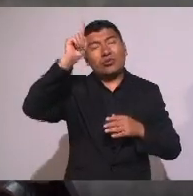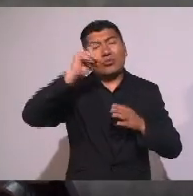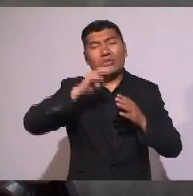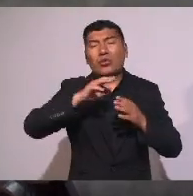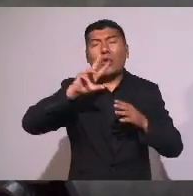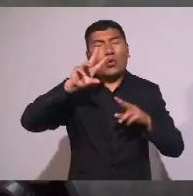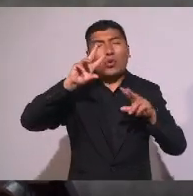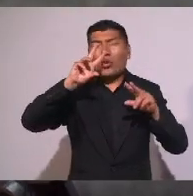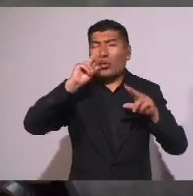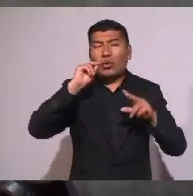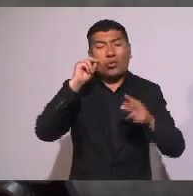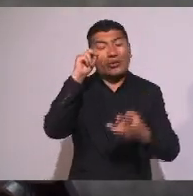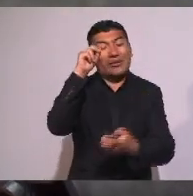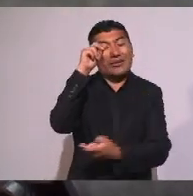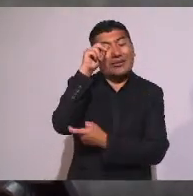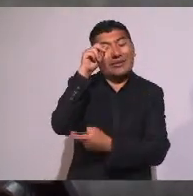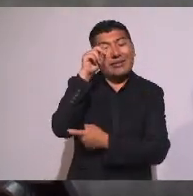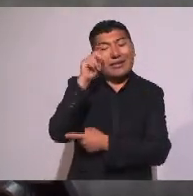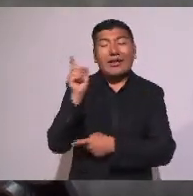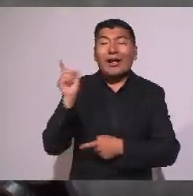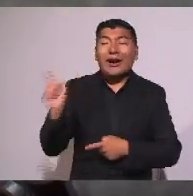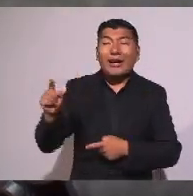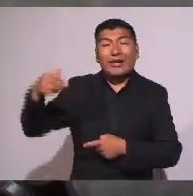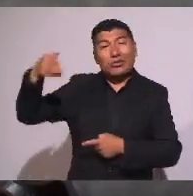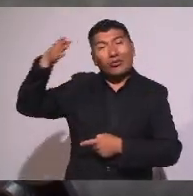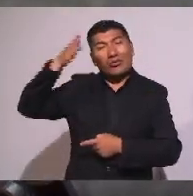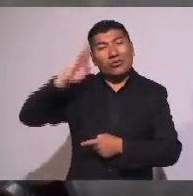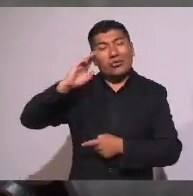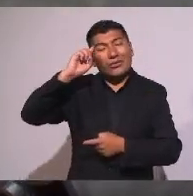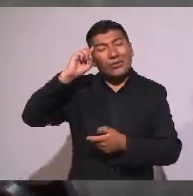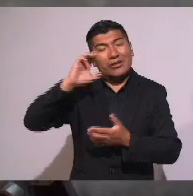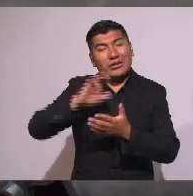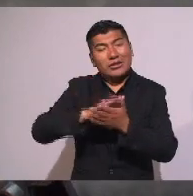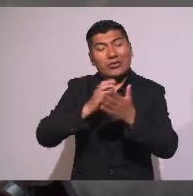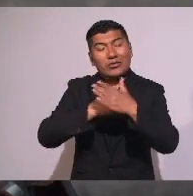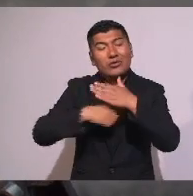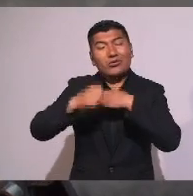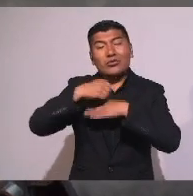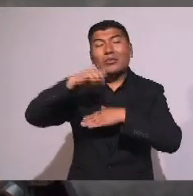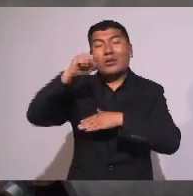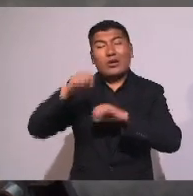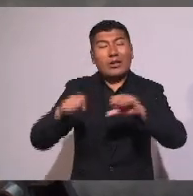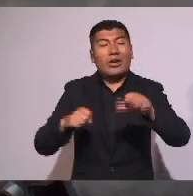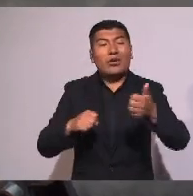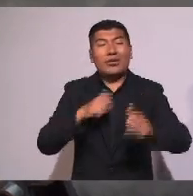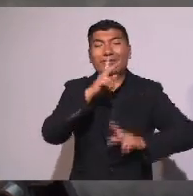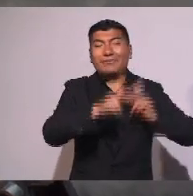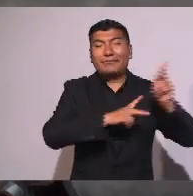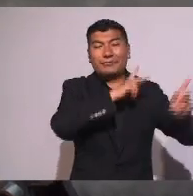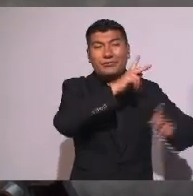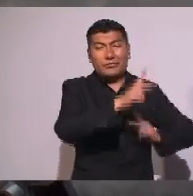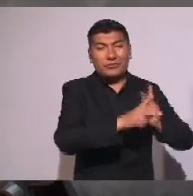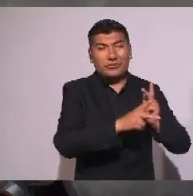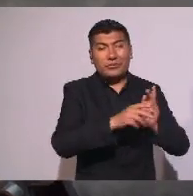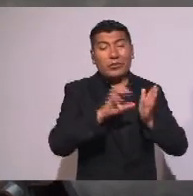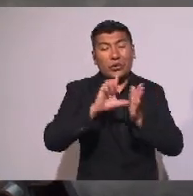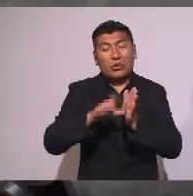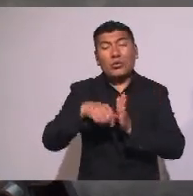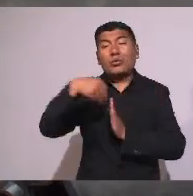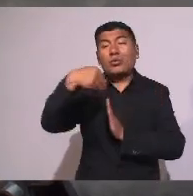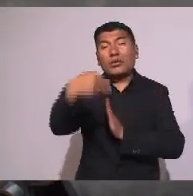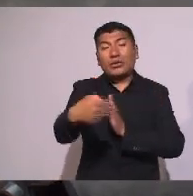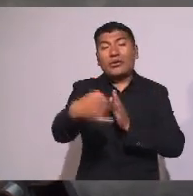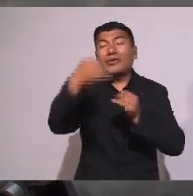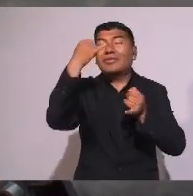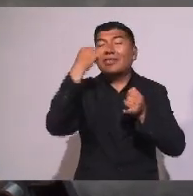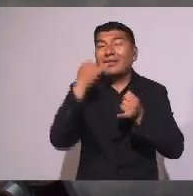no tentarás al Señor tu Dios creyéndote superior a los demás. Y luego,